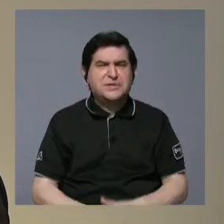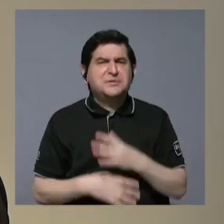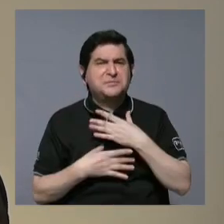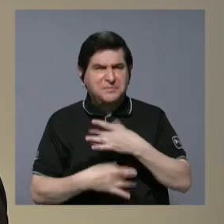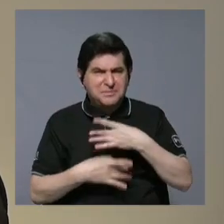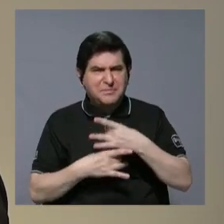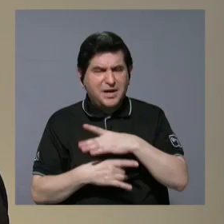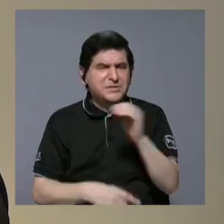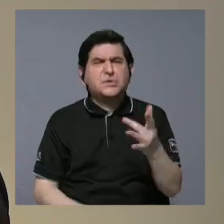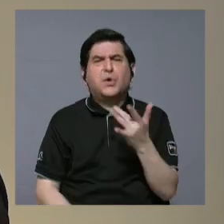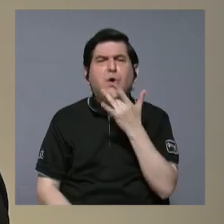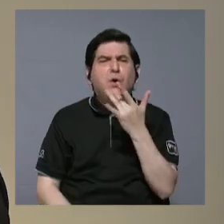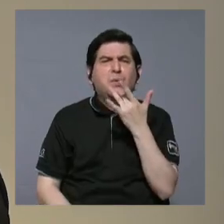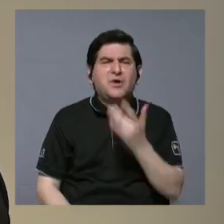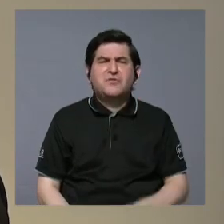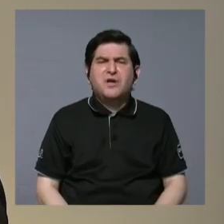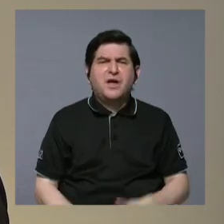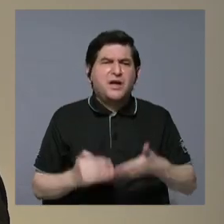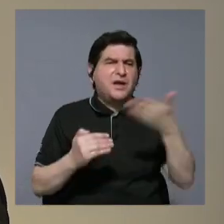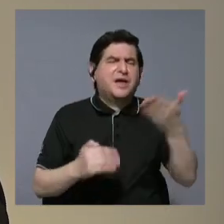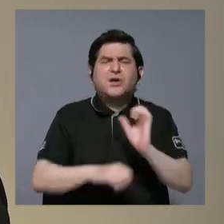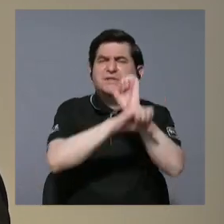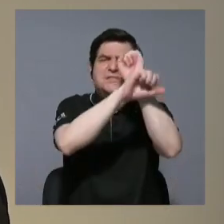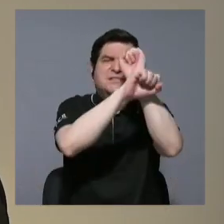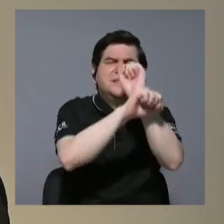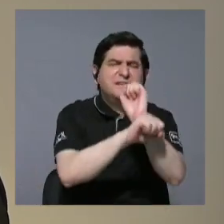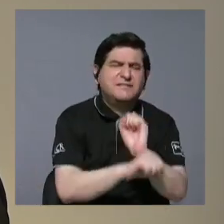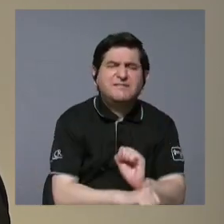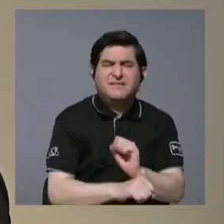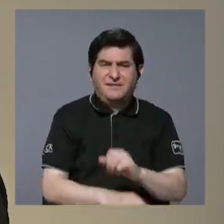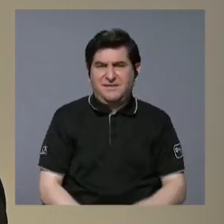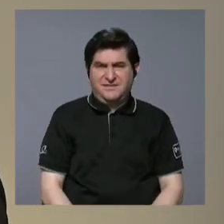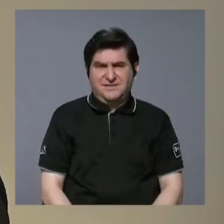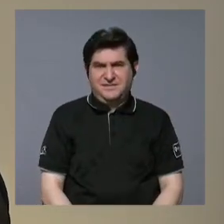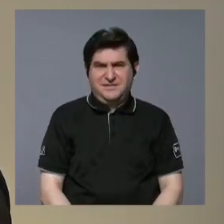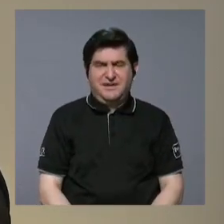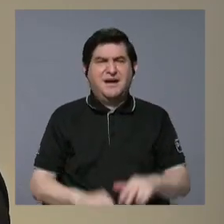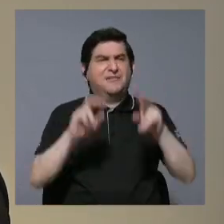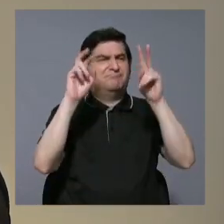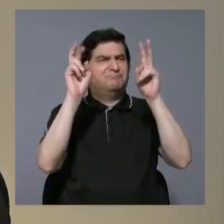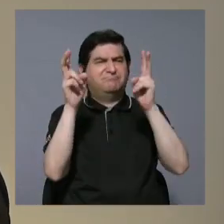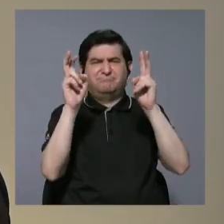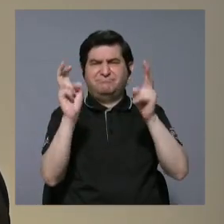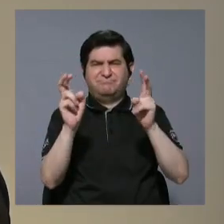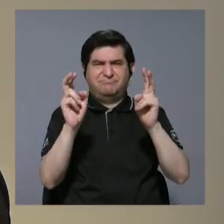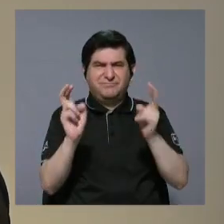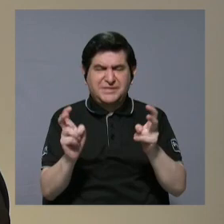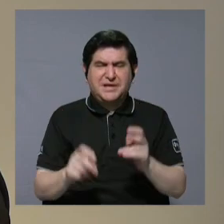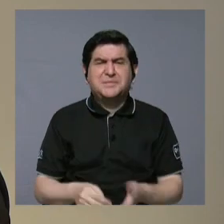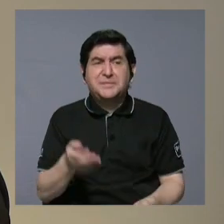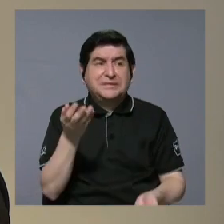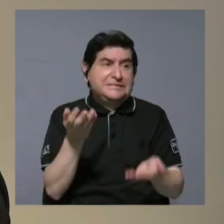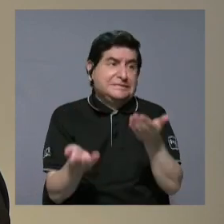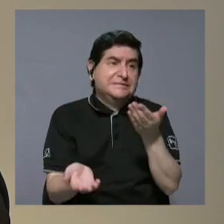atractivos o más bien prefieren las cosas clásicas de los temas